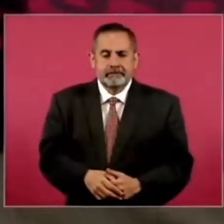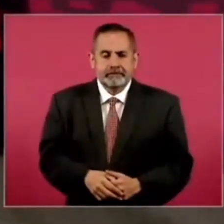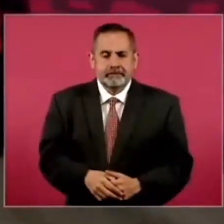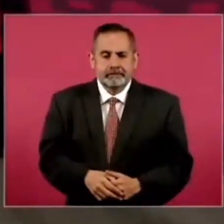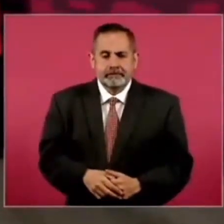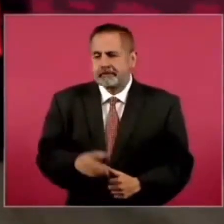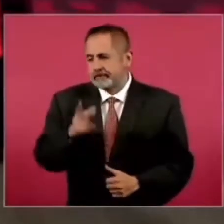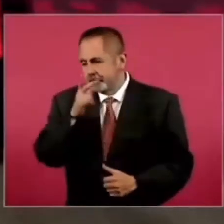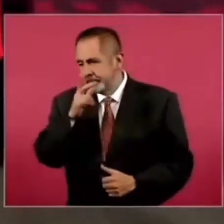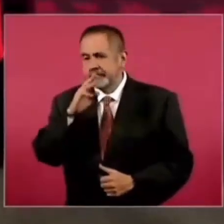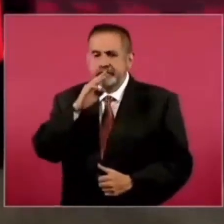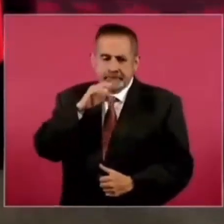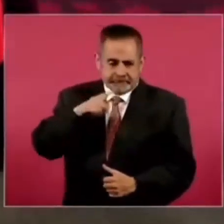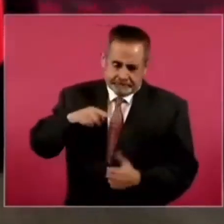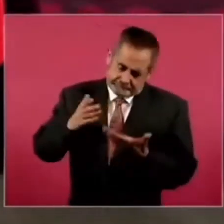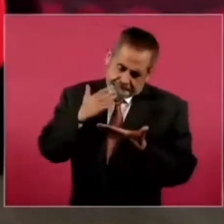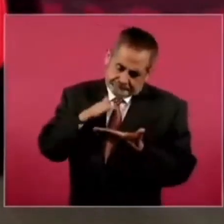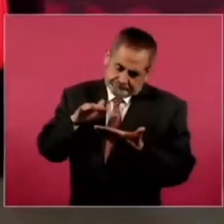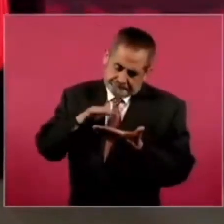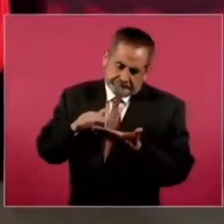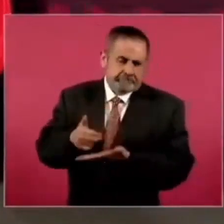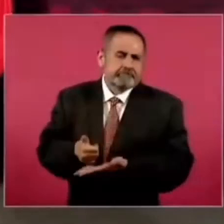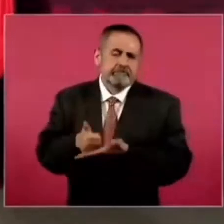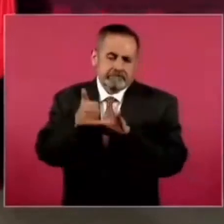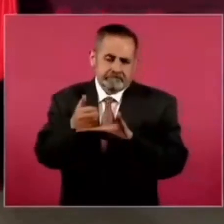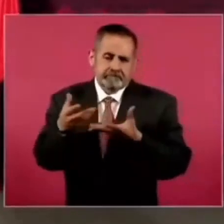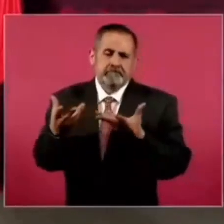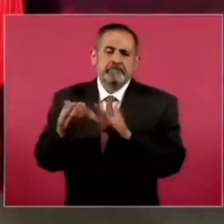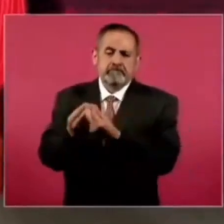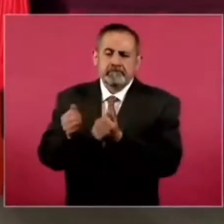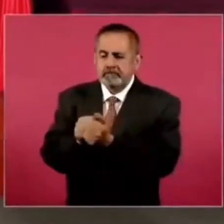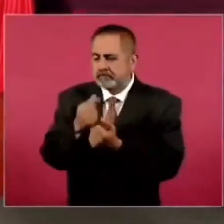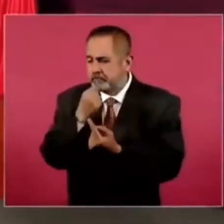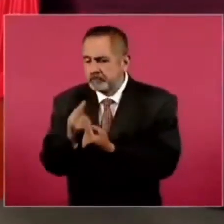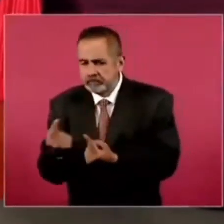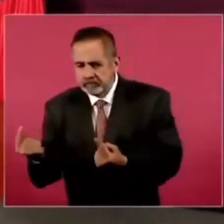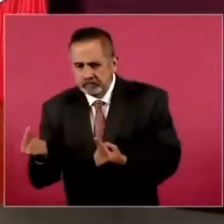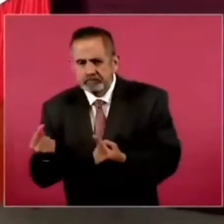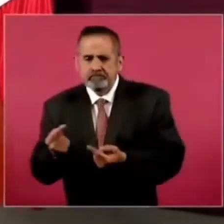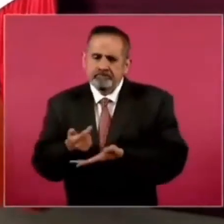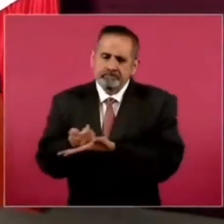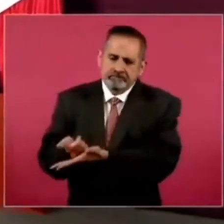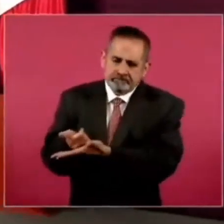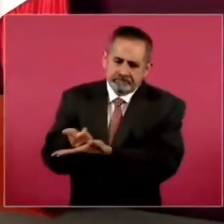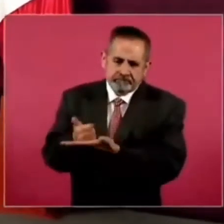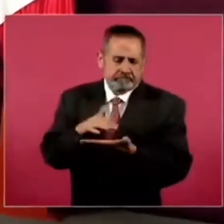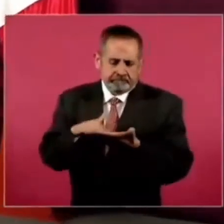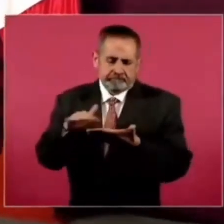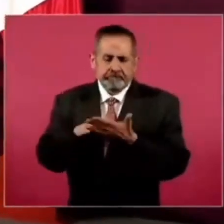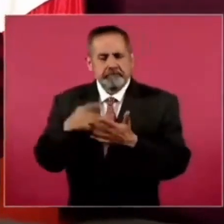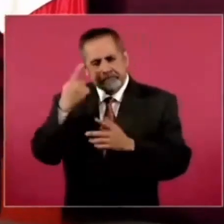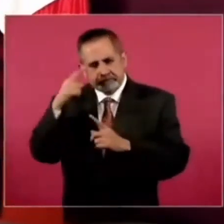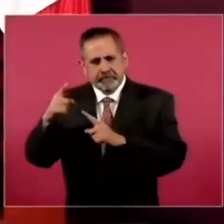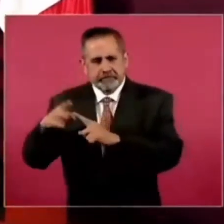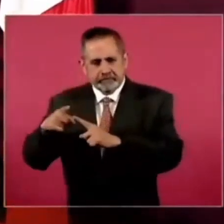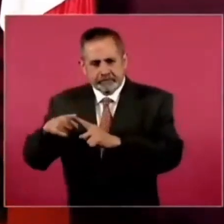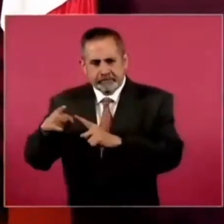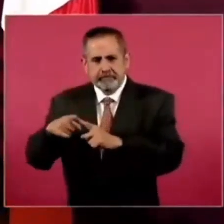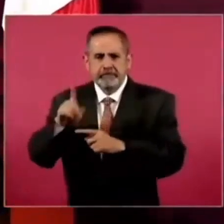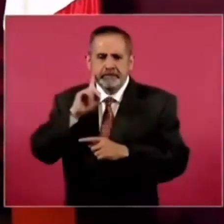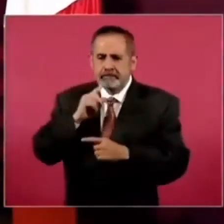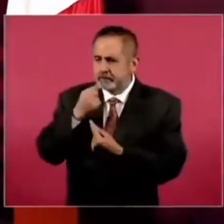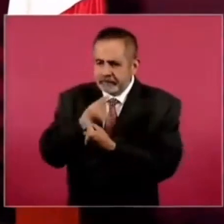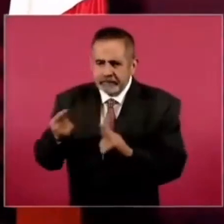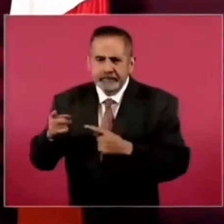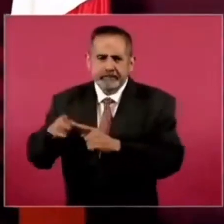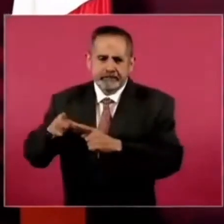Las mamás, los papás que ayudan a los niños en las tareas, a las niñas